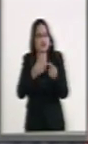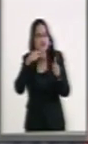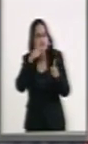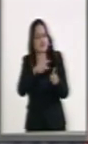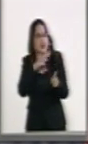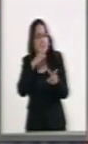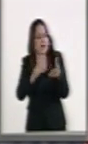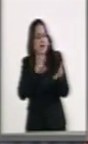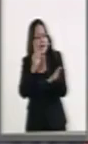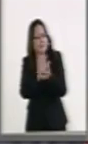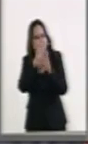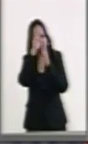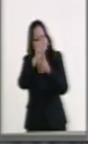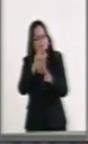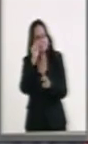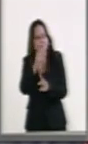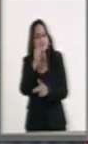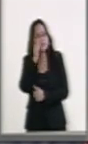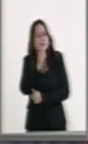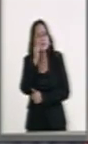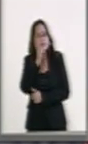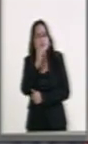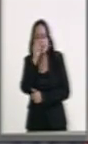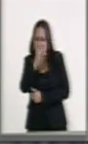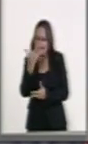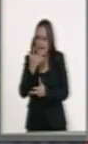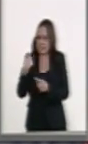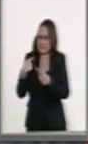ley. Estoy seguro que así lo hará, porque así